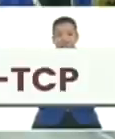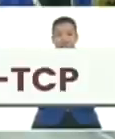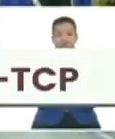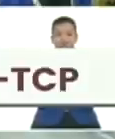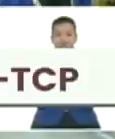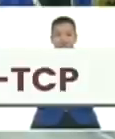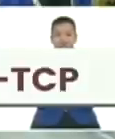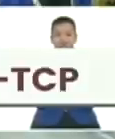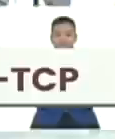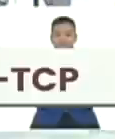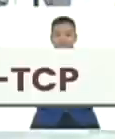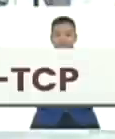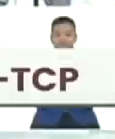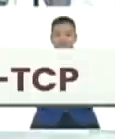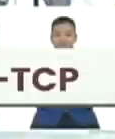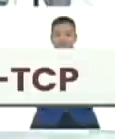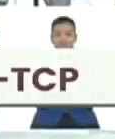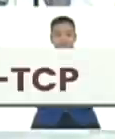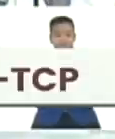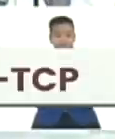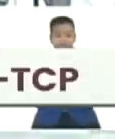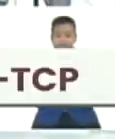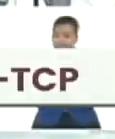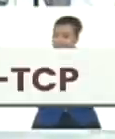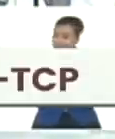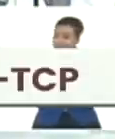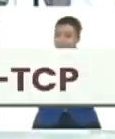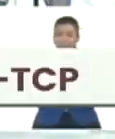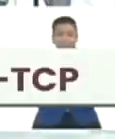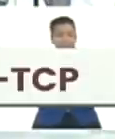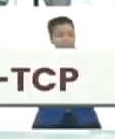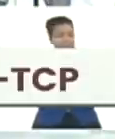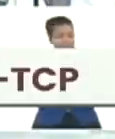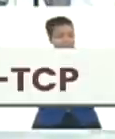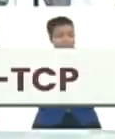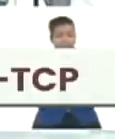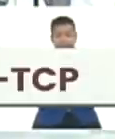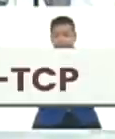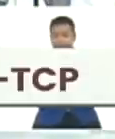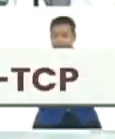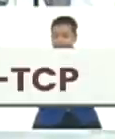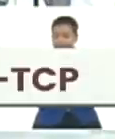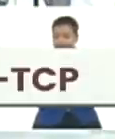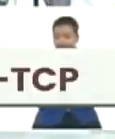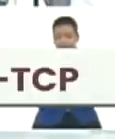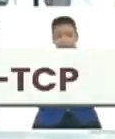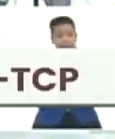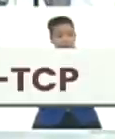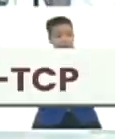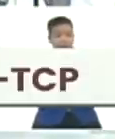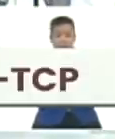en estas condiciones complejas, difíciles, pasada la pandemia,